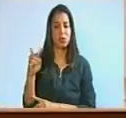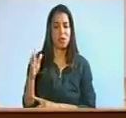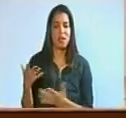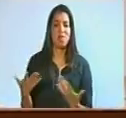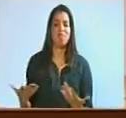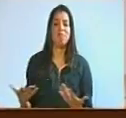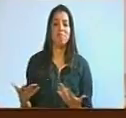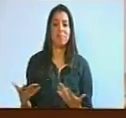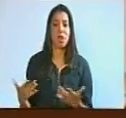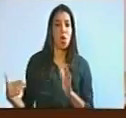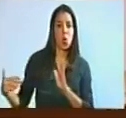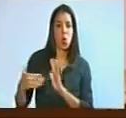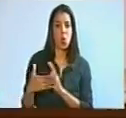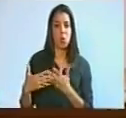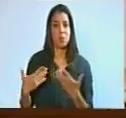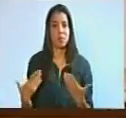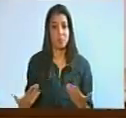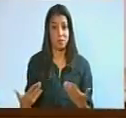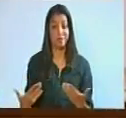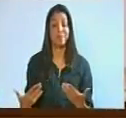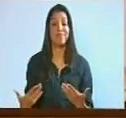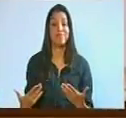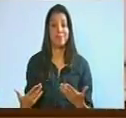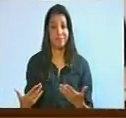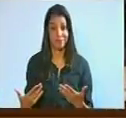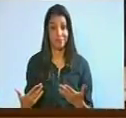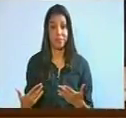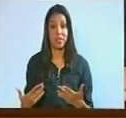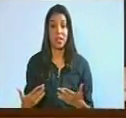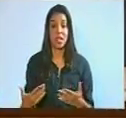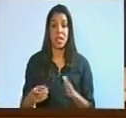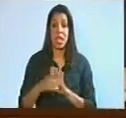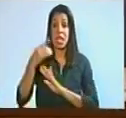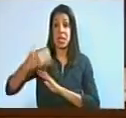contrario al derecho internacional,